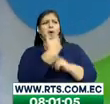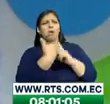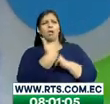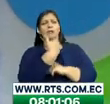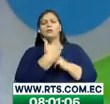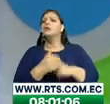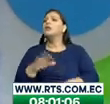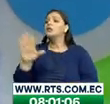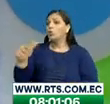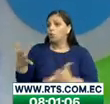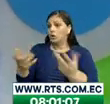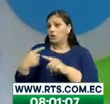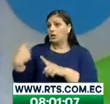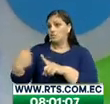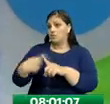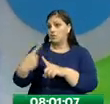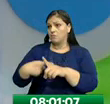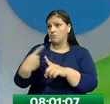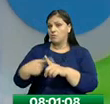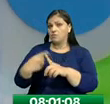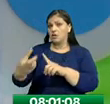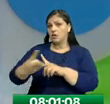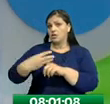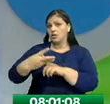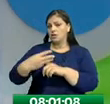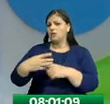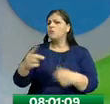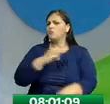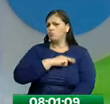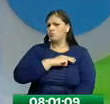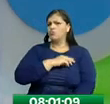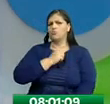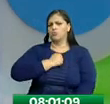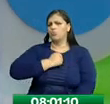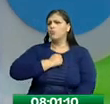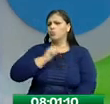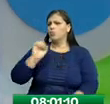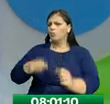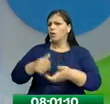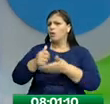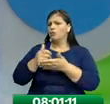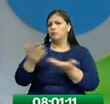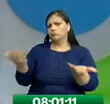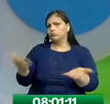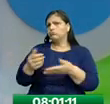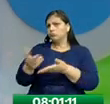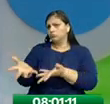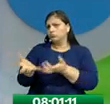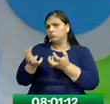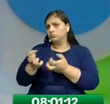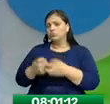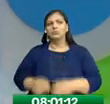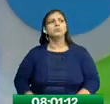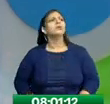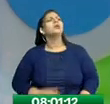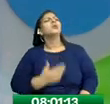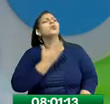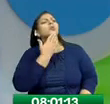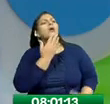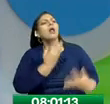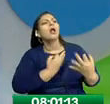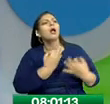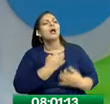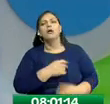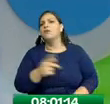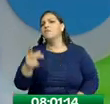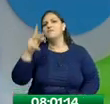ofreciéndoles planes de internet del municipio de Guayaquil. Añaden que el hombre les robó los teléfonos celulares y en compañía de otro individuo